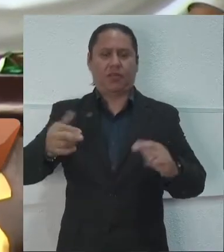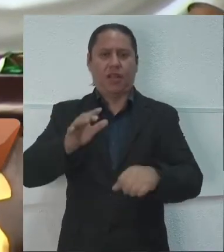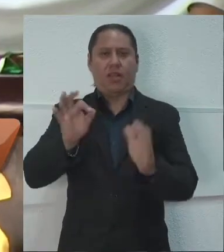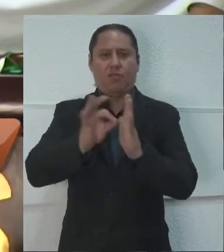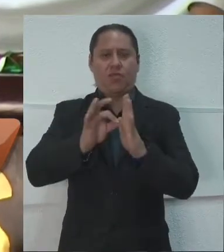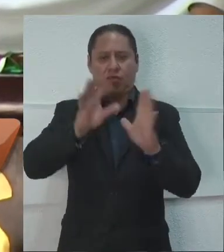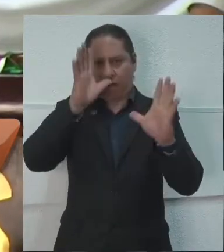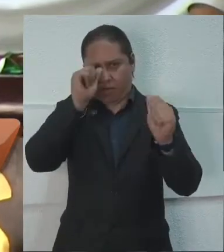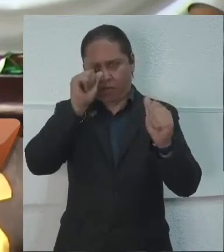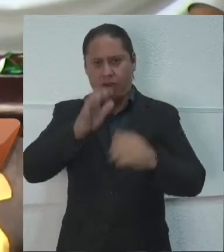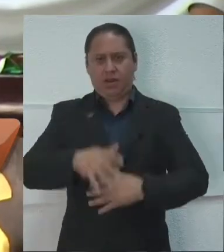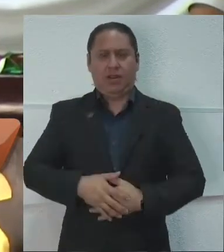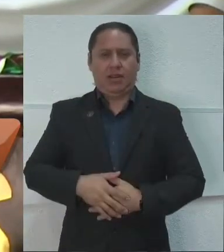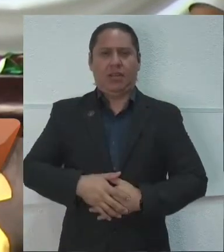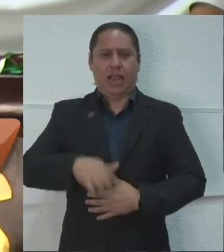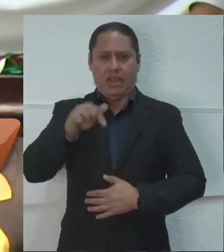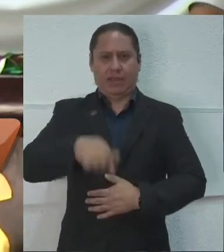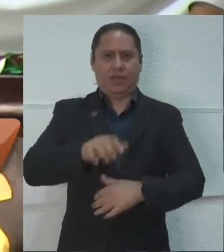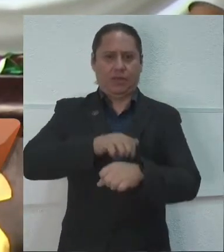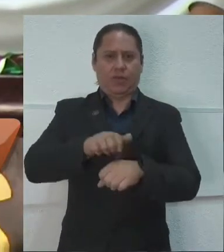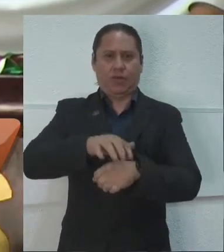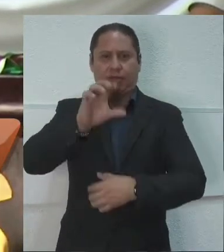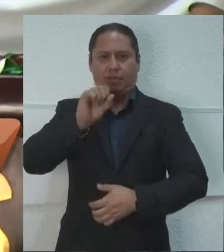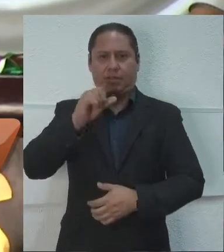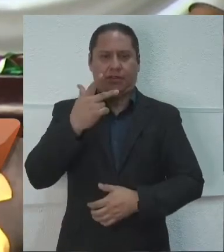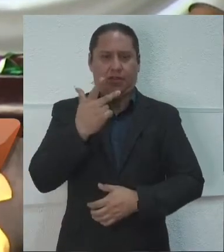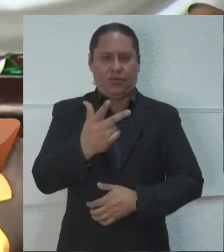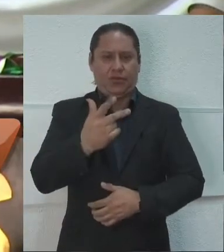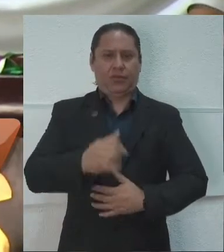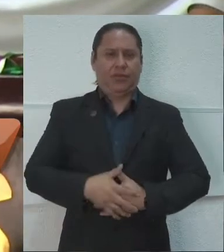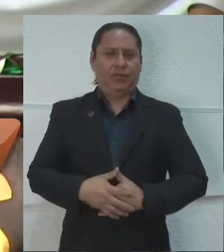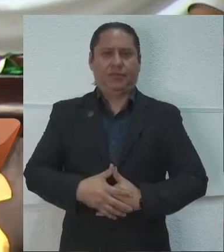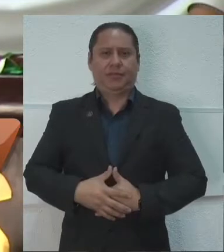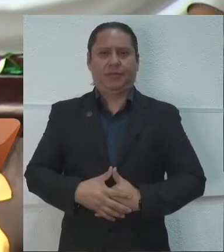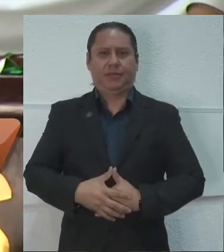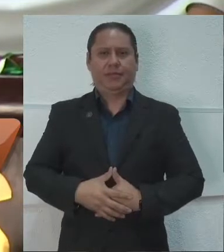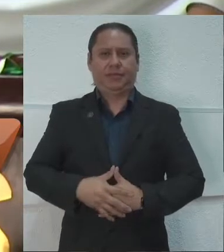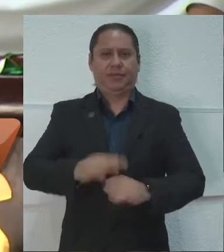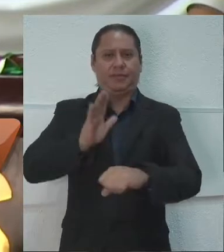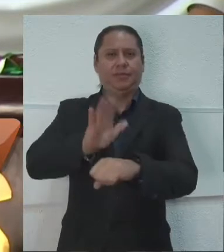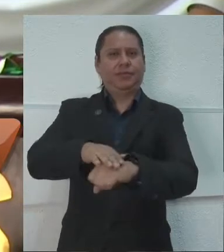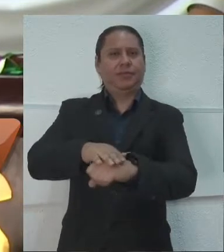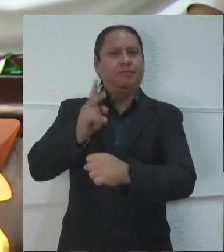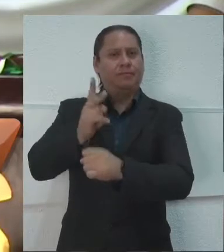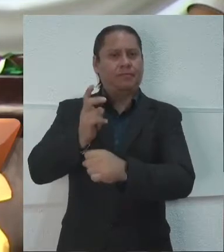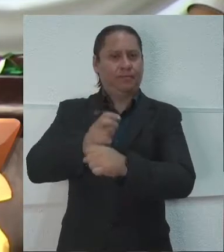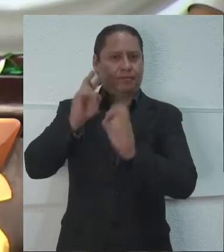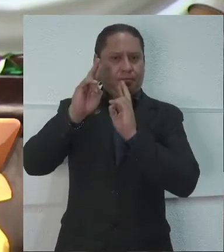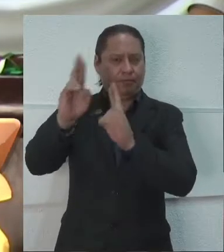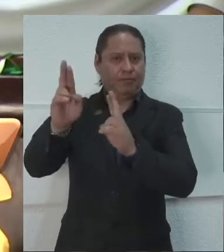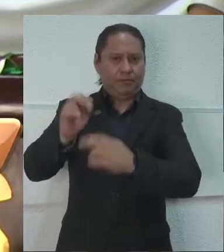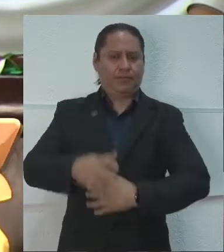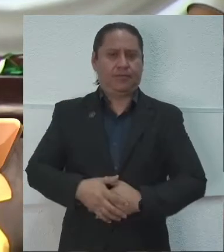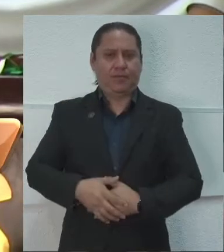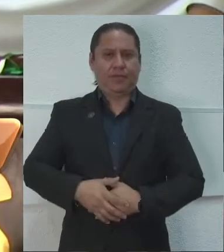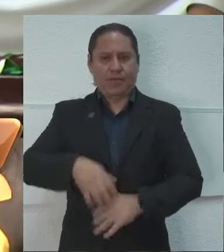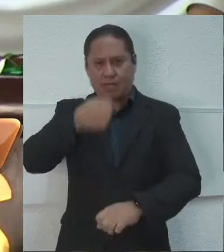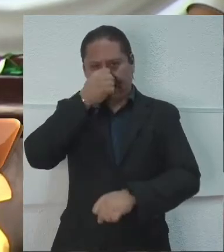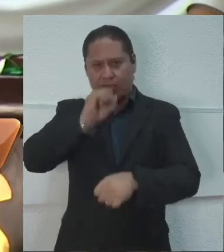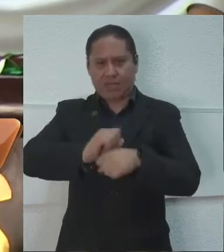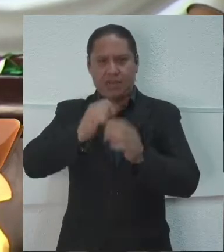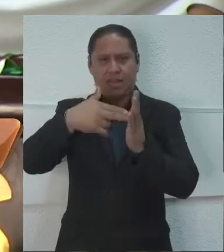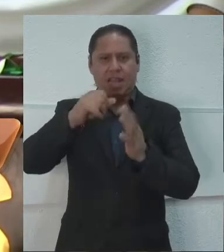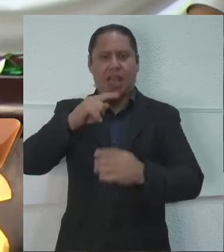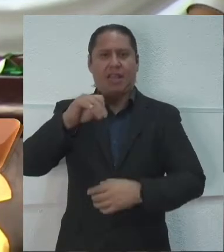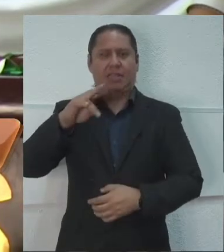al punto de acuerdo por el que esta 68ª legislatura exhorta respetuosamente a la Secretaría de